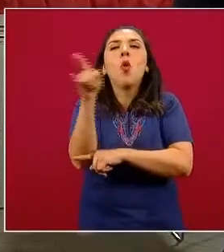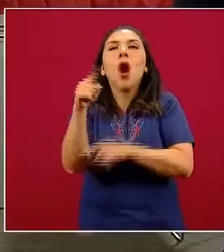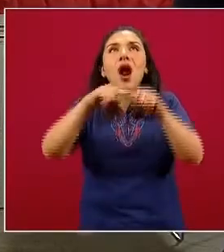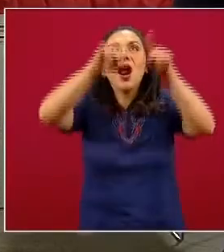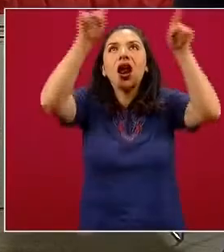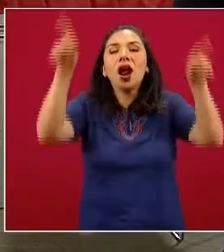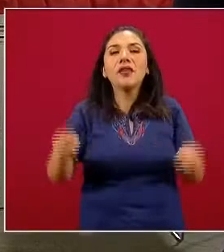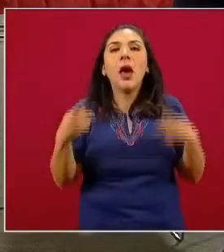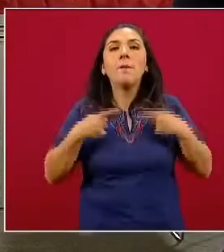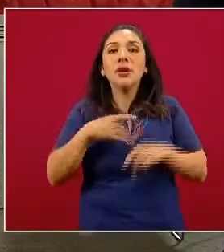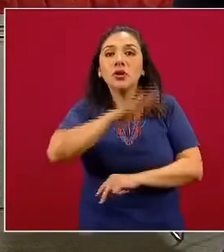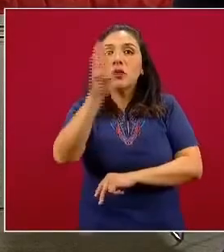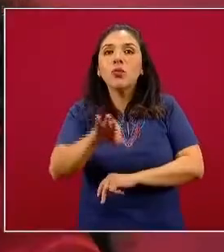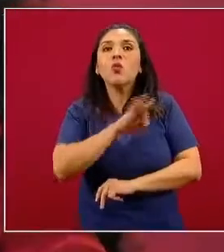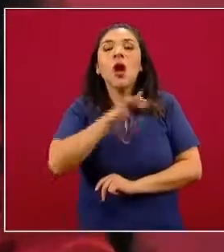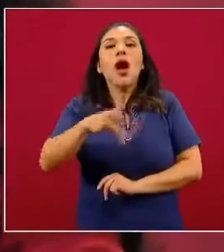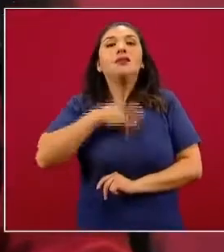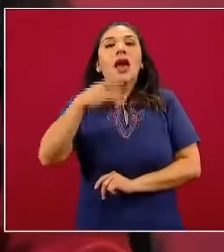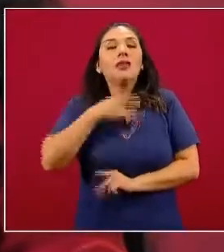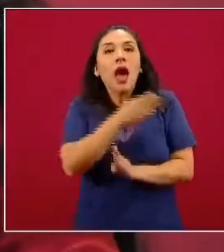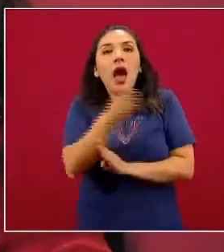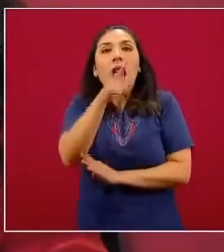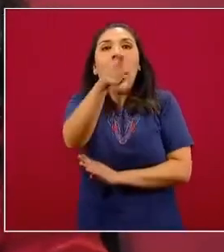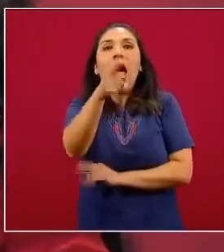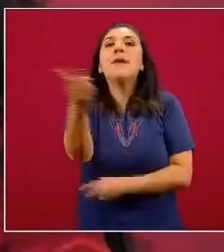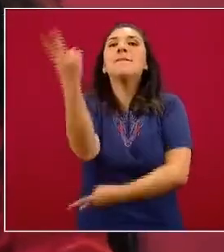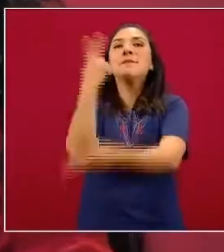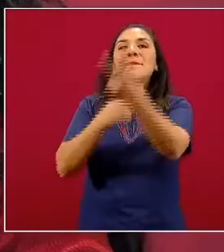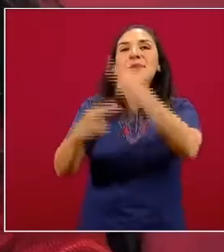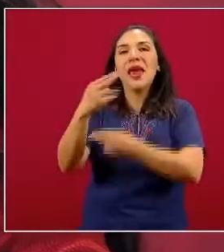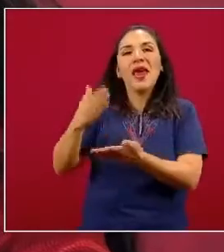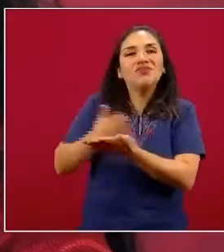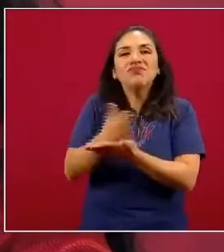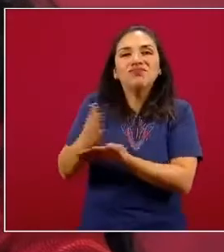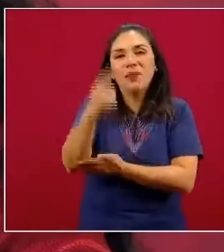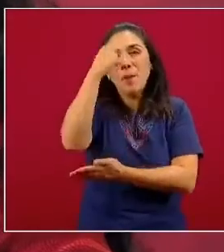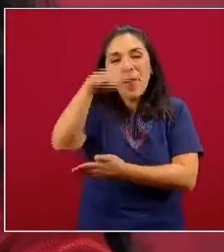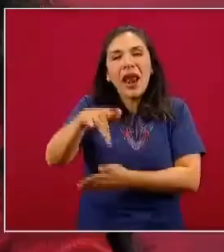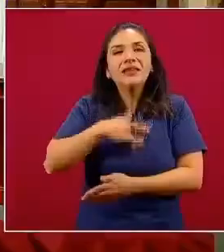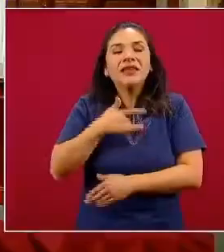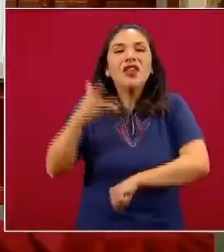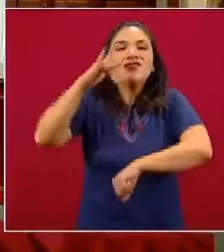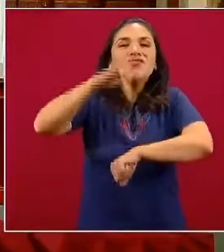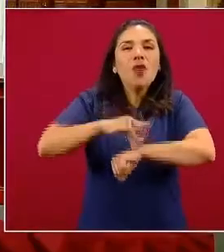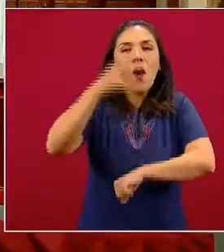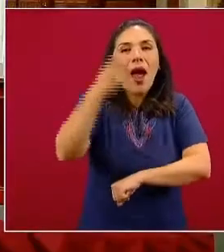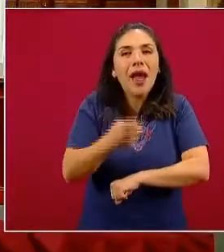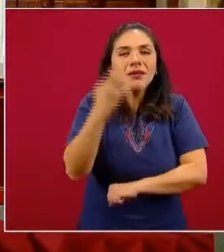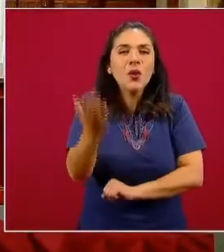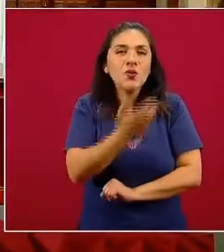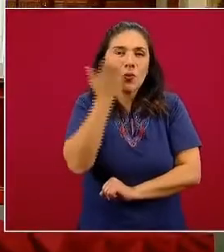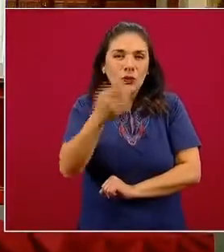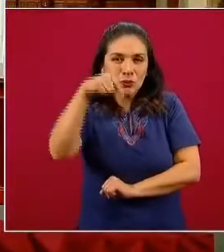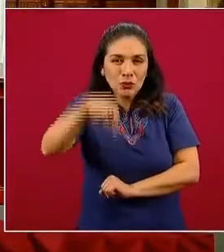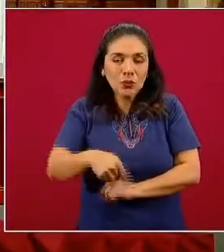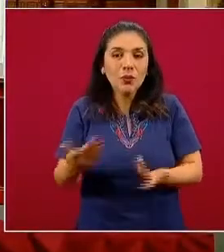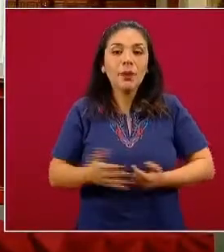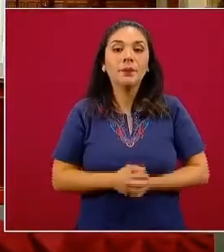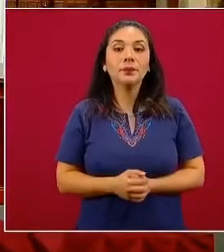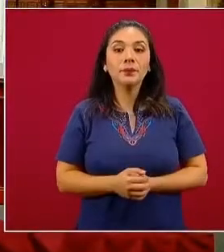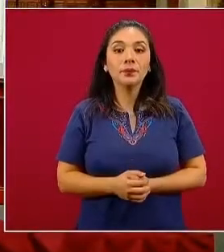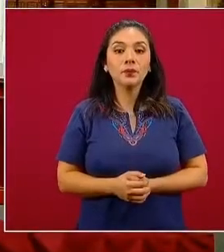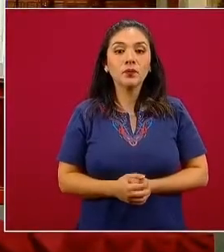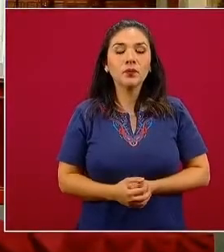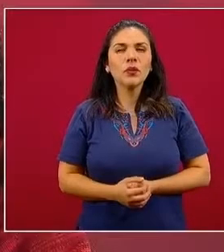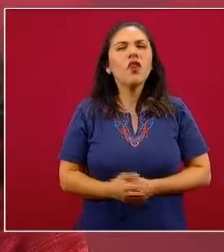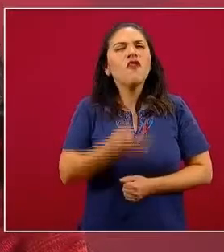portales por los que los muertos pueden reconocer el camino para venir a vivir esta tradición.